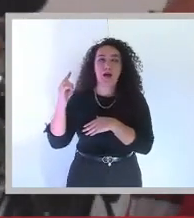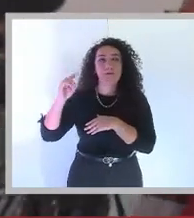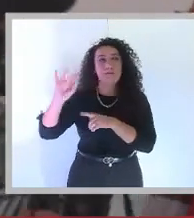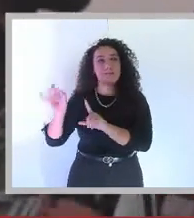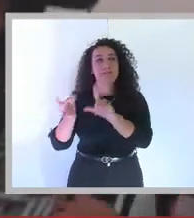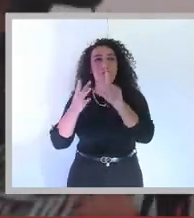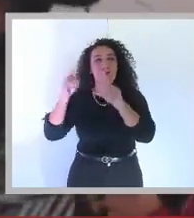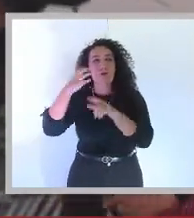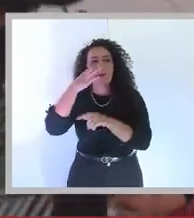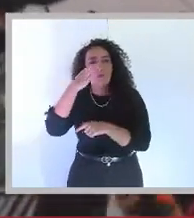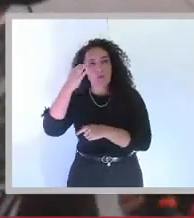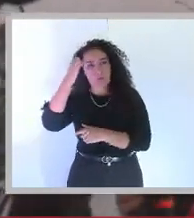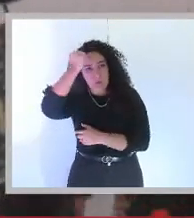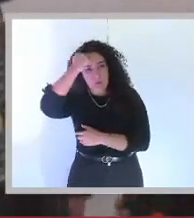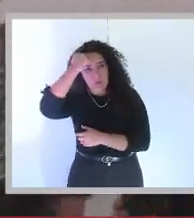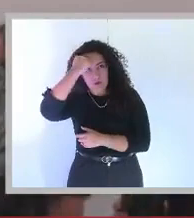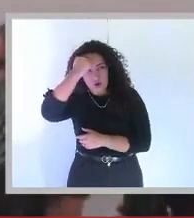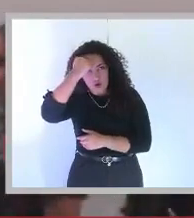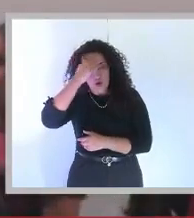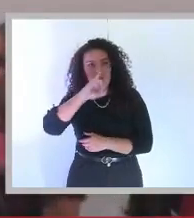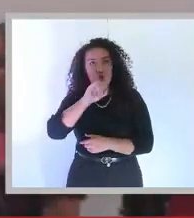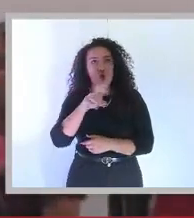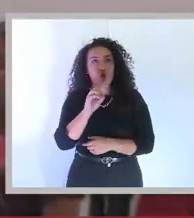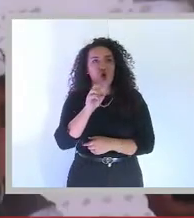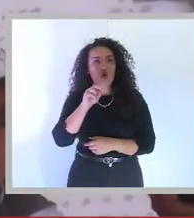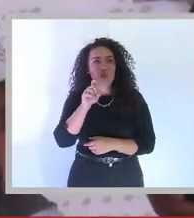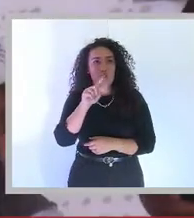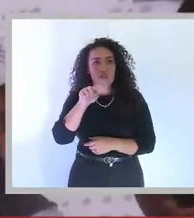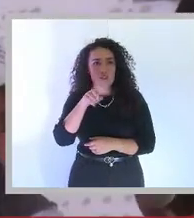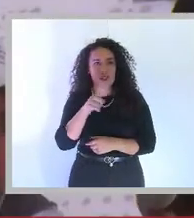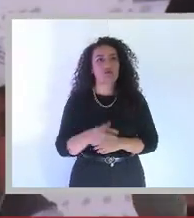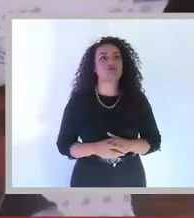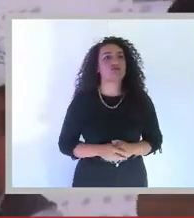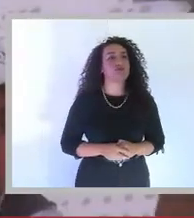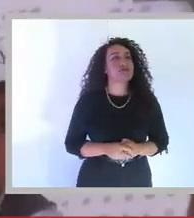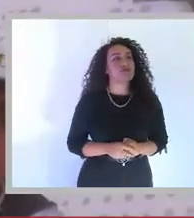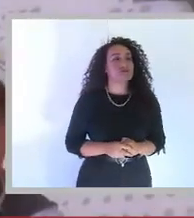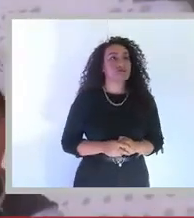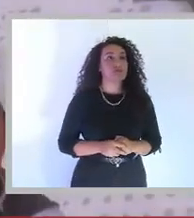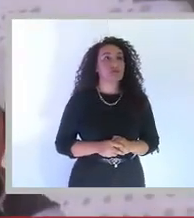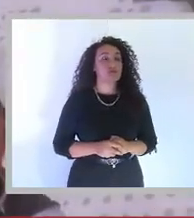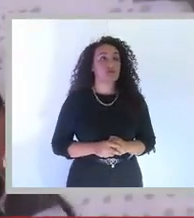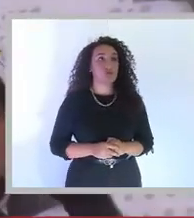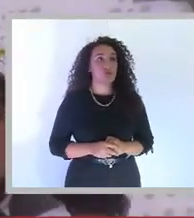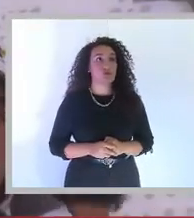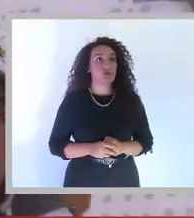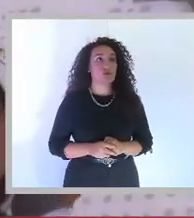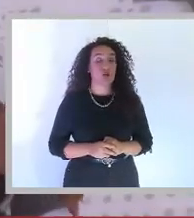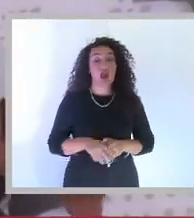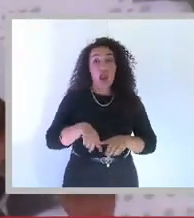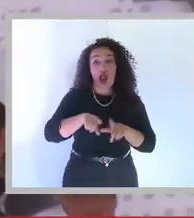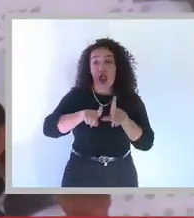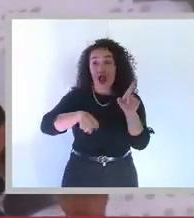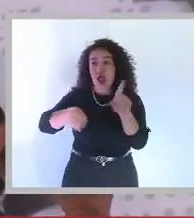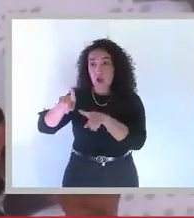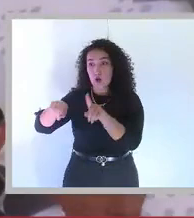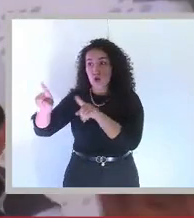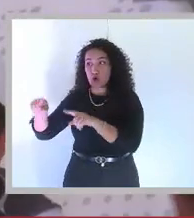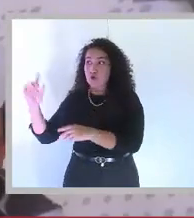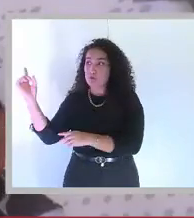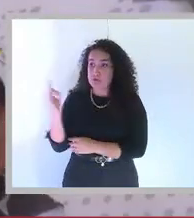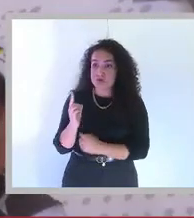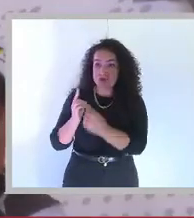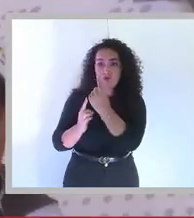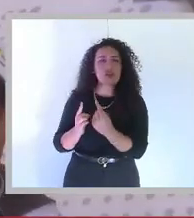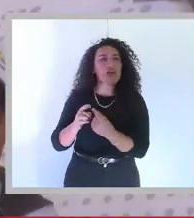presenté? Sí. Hay algunos que están llegando en este momento, están viniendo del aeropuerto,